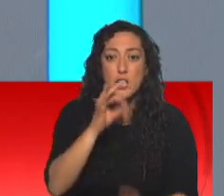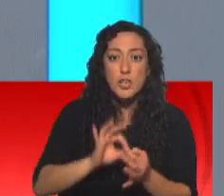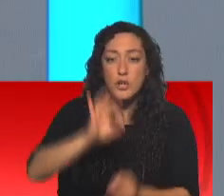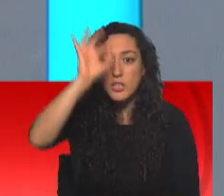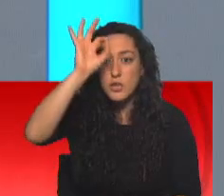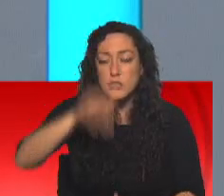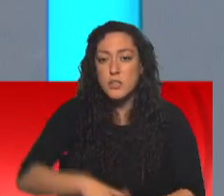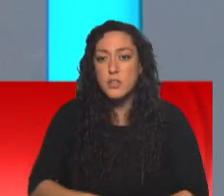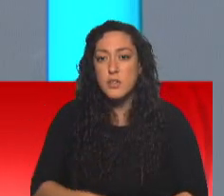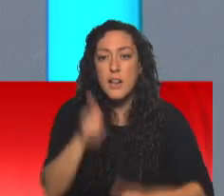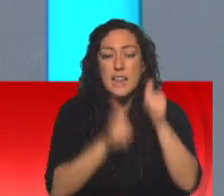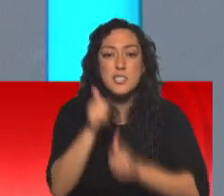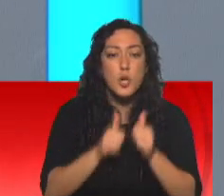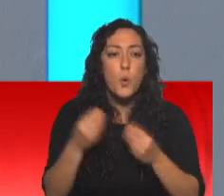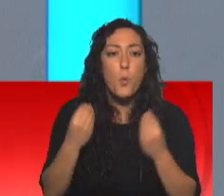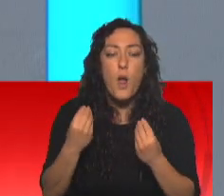lesiones le encontraron?